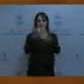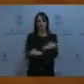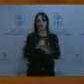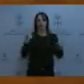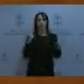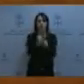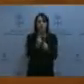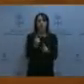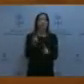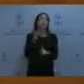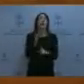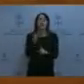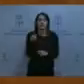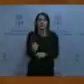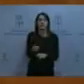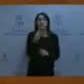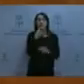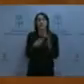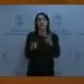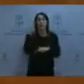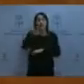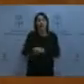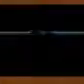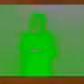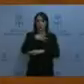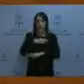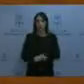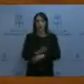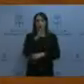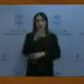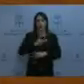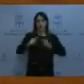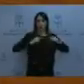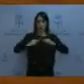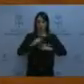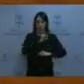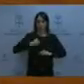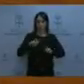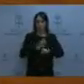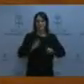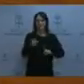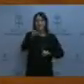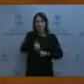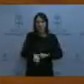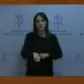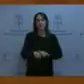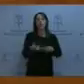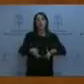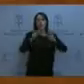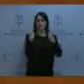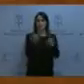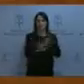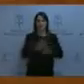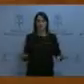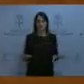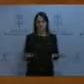esta obligación por iniciativa municipal, no propia, y mediante concesión, olvidando claramente la posibilidad de autorizaciones. Y no